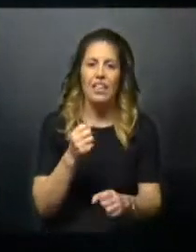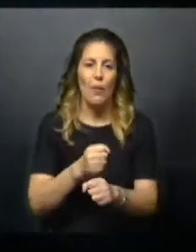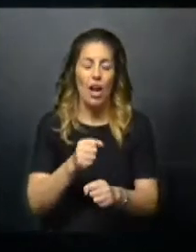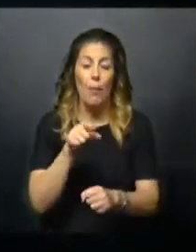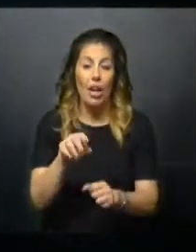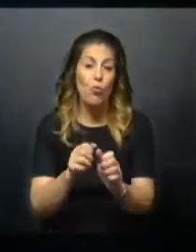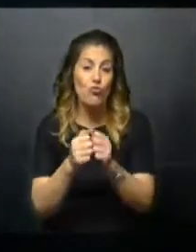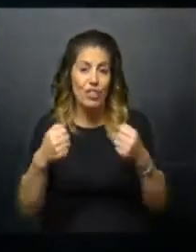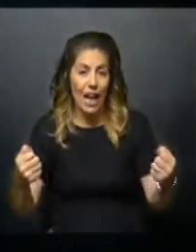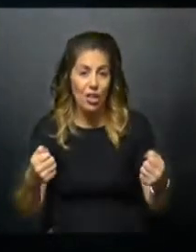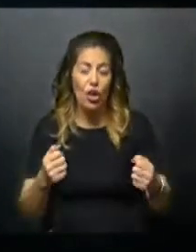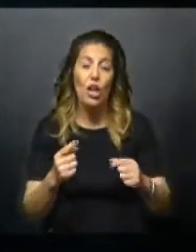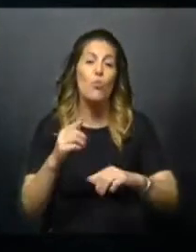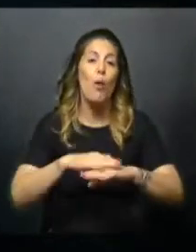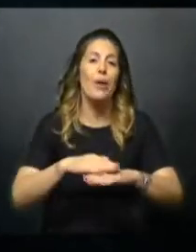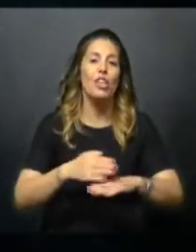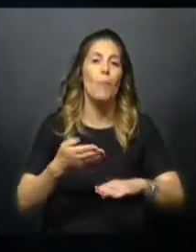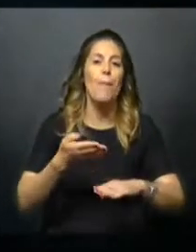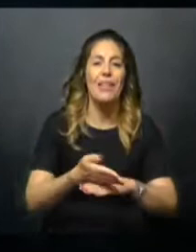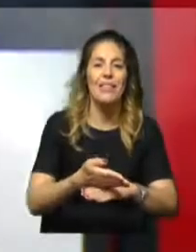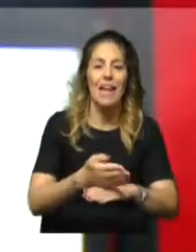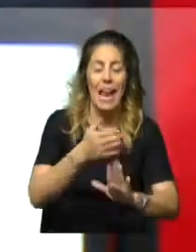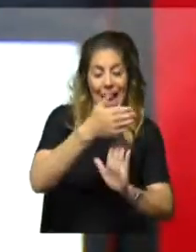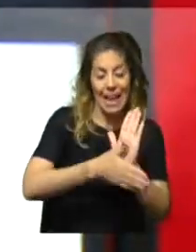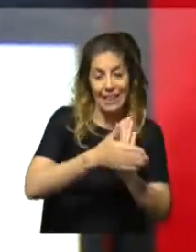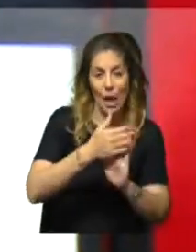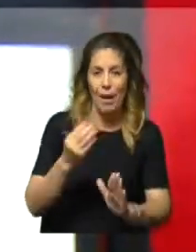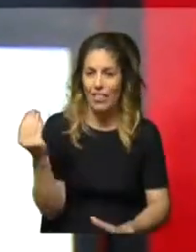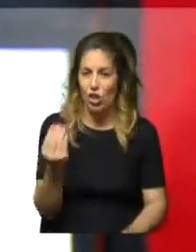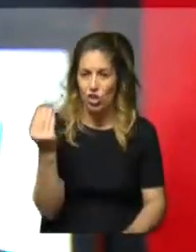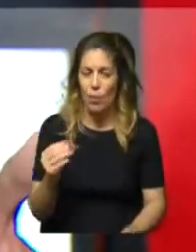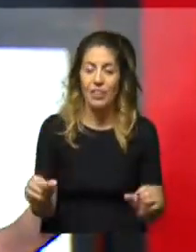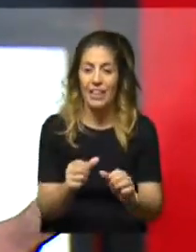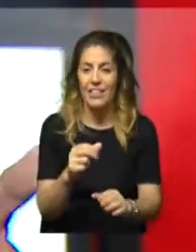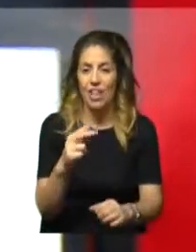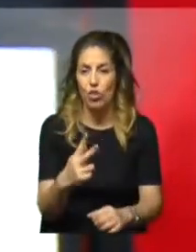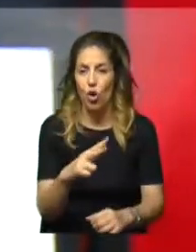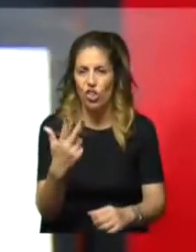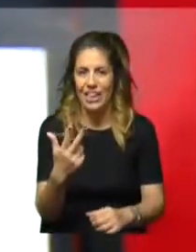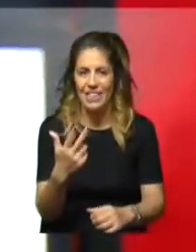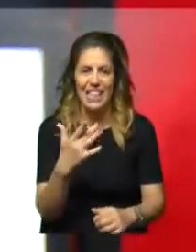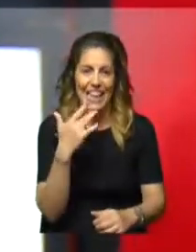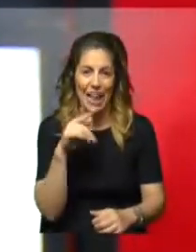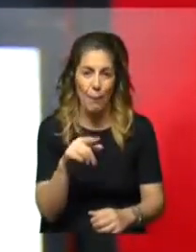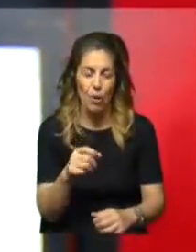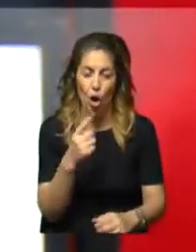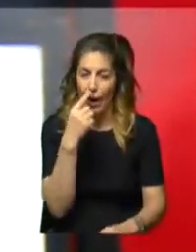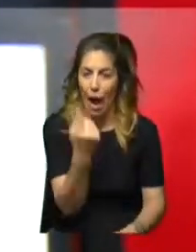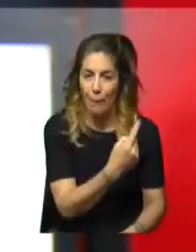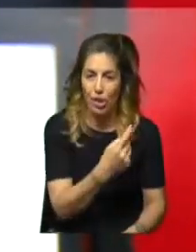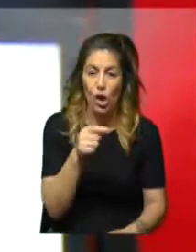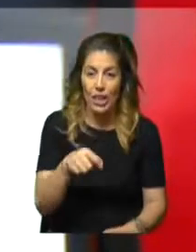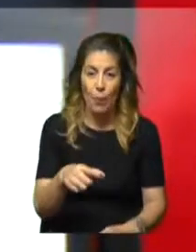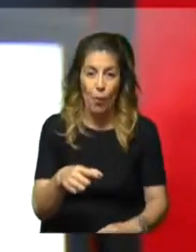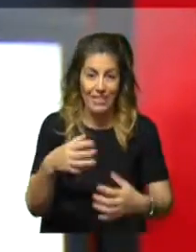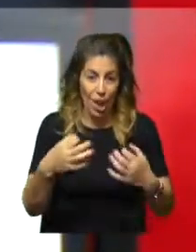pedían este la tapa de los sábados y tenía que hacer dos tres bocetos rápidos y después Este hacer el originario sobre